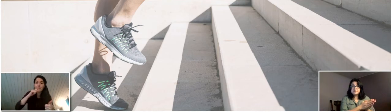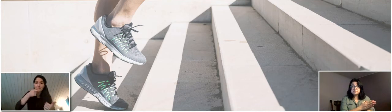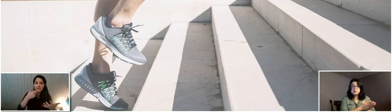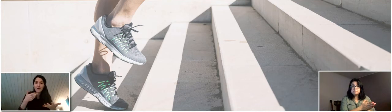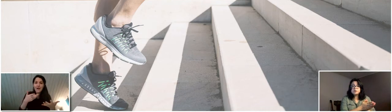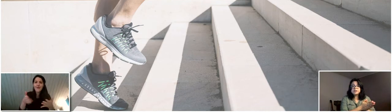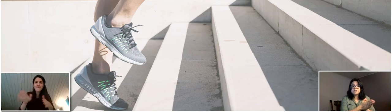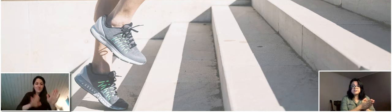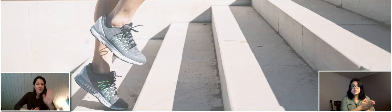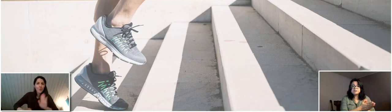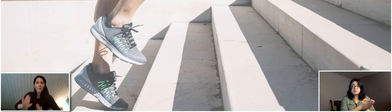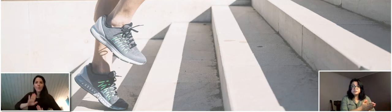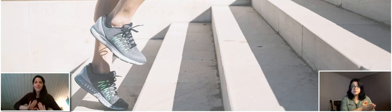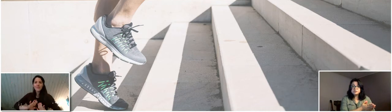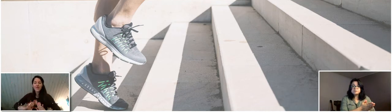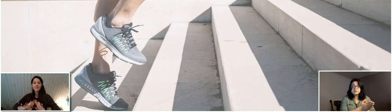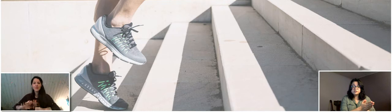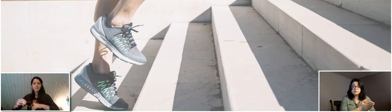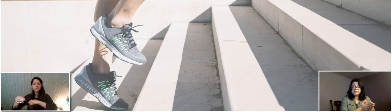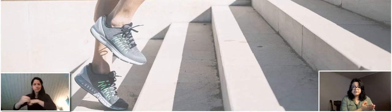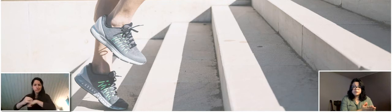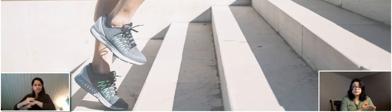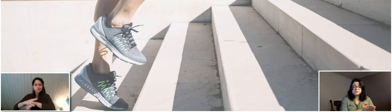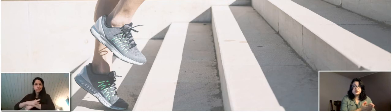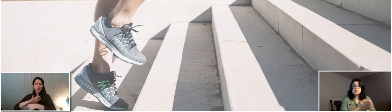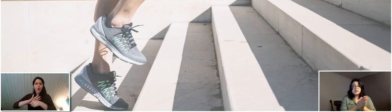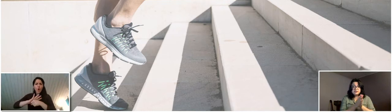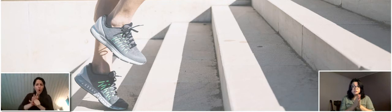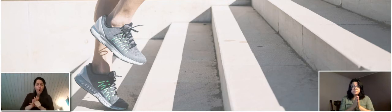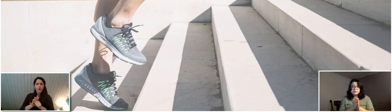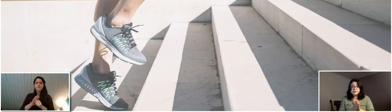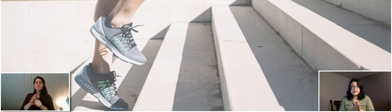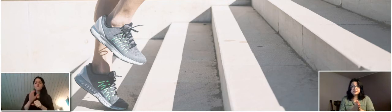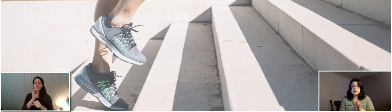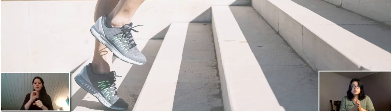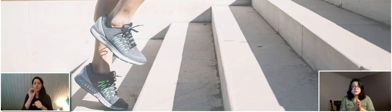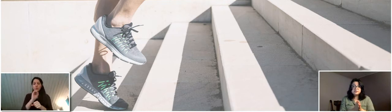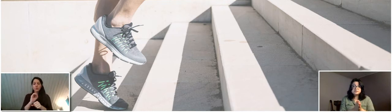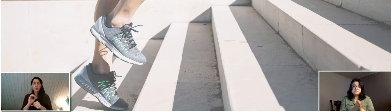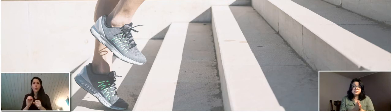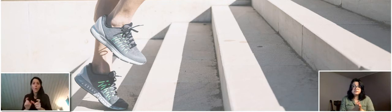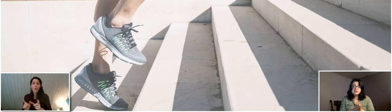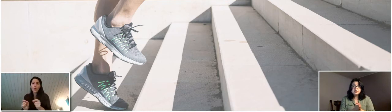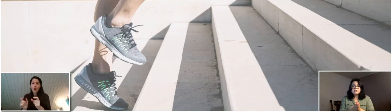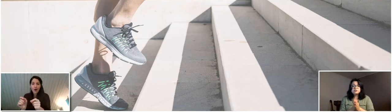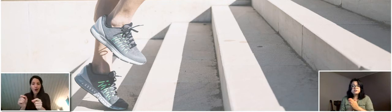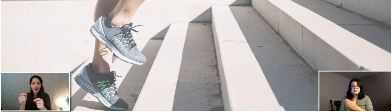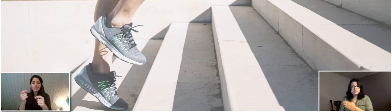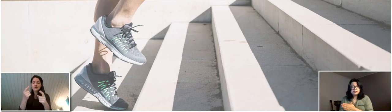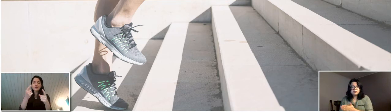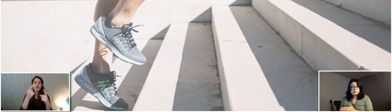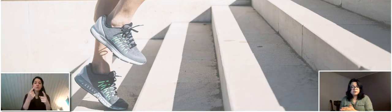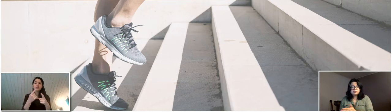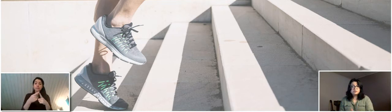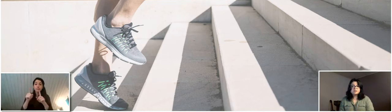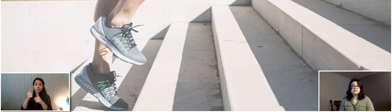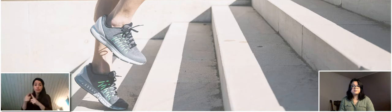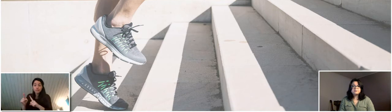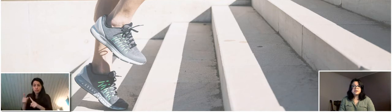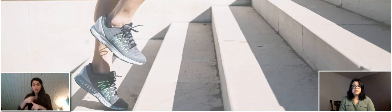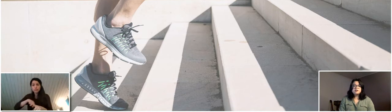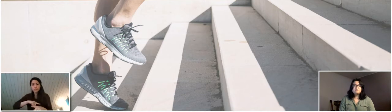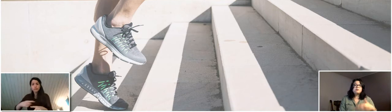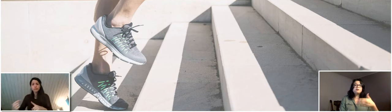la infección por el SARS-CoV-2, por el coronavirus y su enfermedad, la COVID-19, nos afecten con mayor